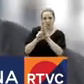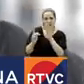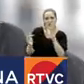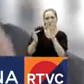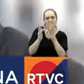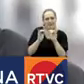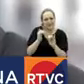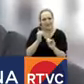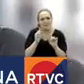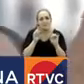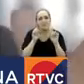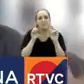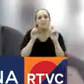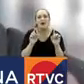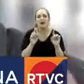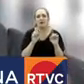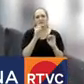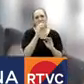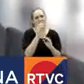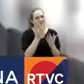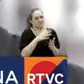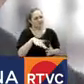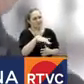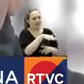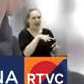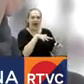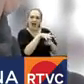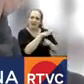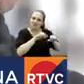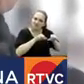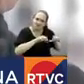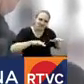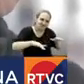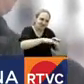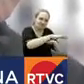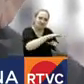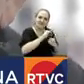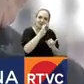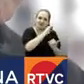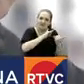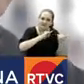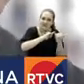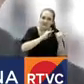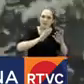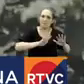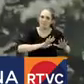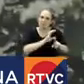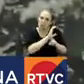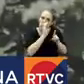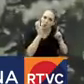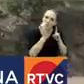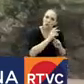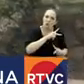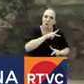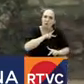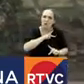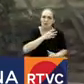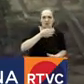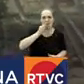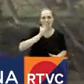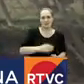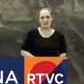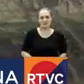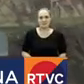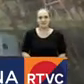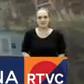pero en contra de la permanencia de esa idiosincrasia que nos caracterizó como